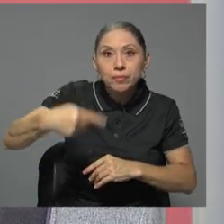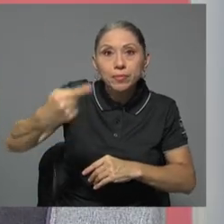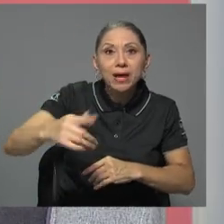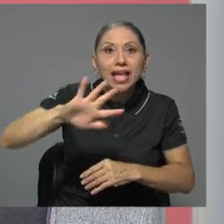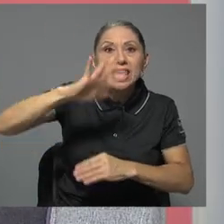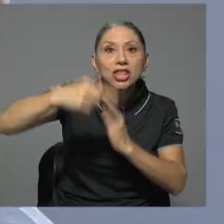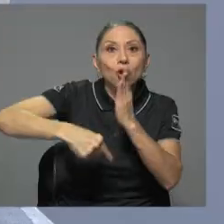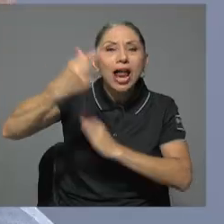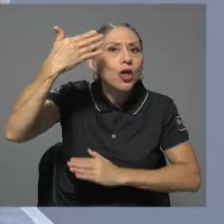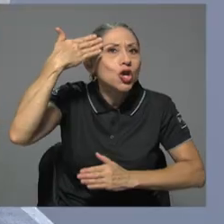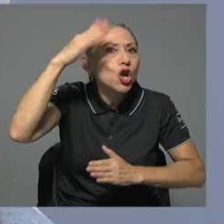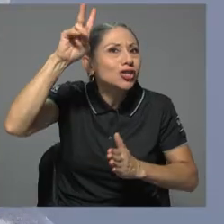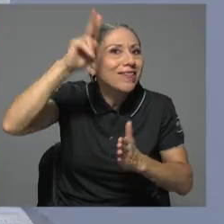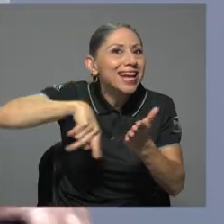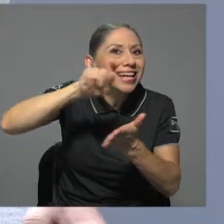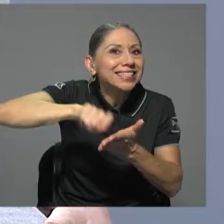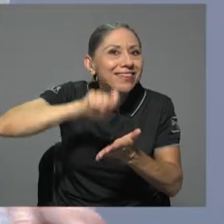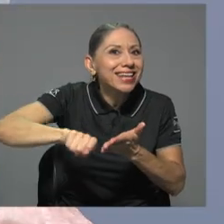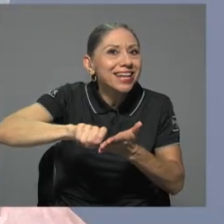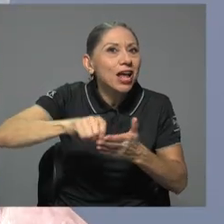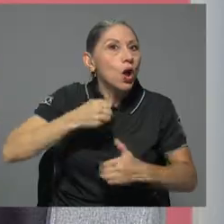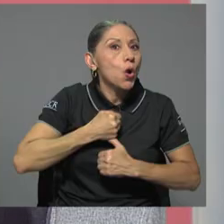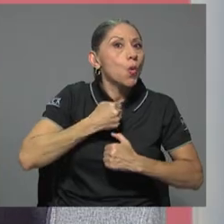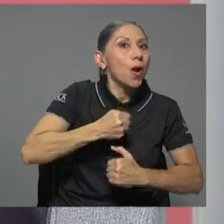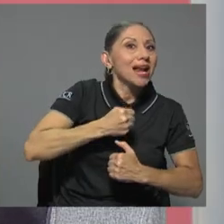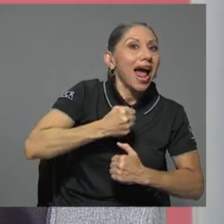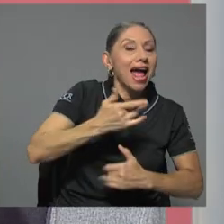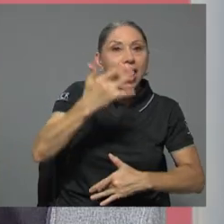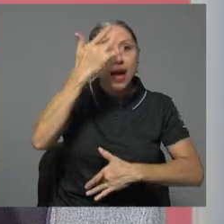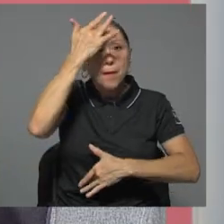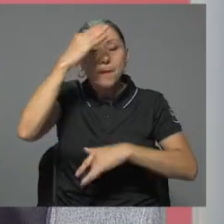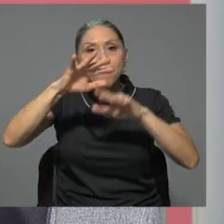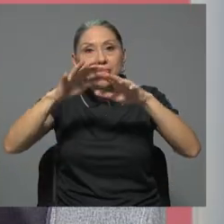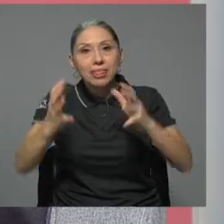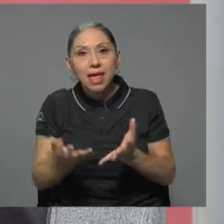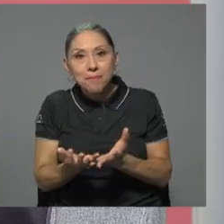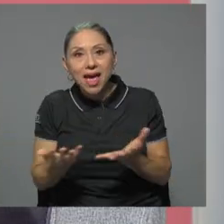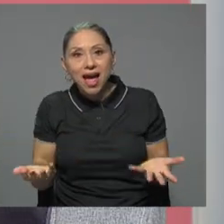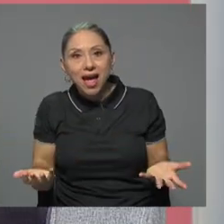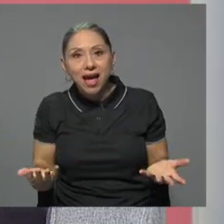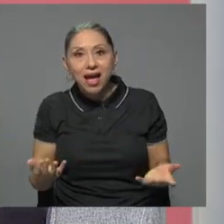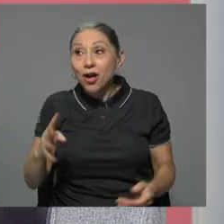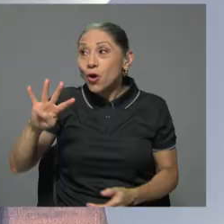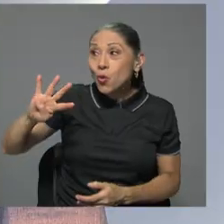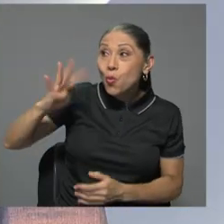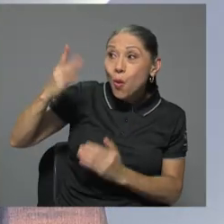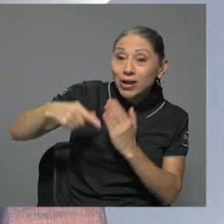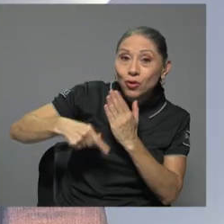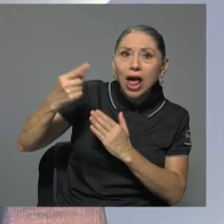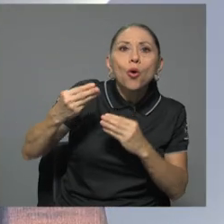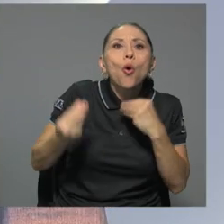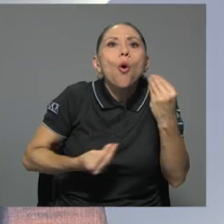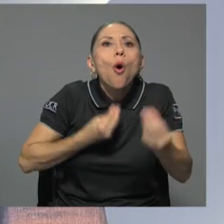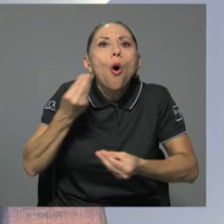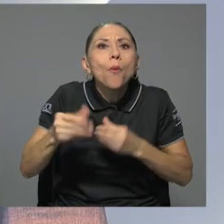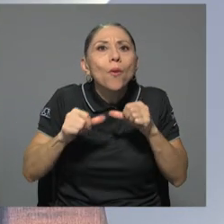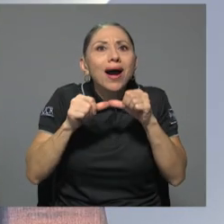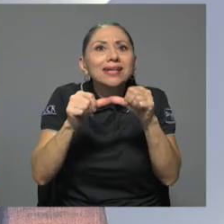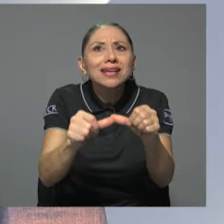eso suena una alarma de pandemia ok como los vamos a recuperar a dos pandemia 5 sin conexión